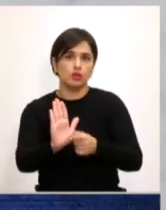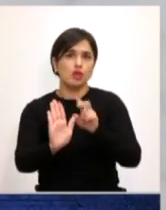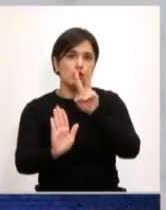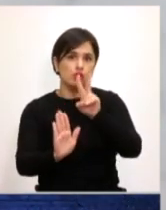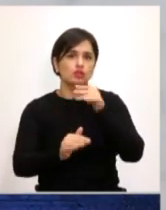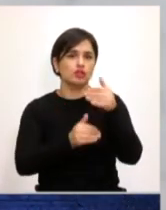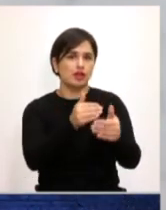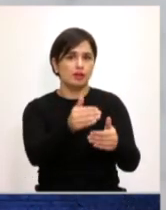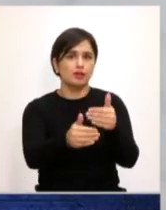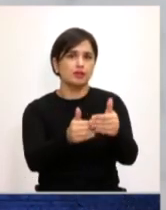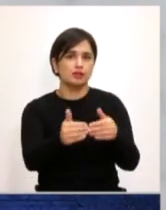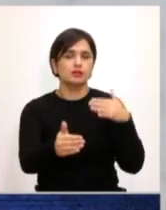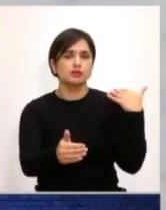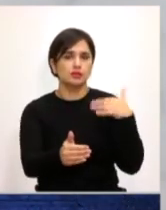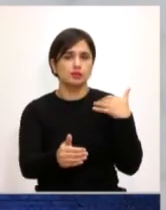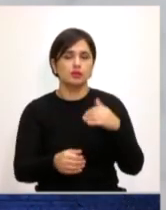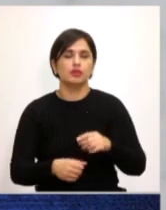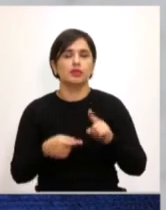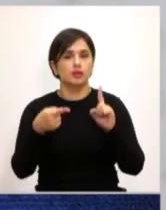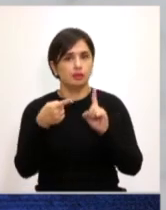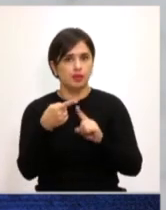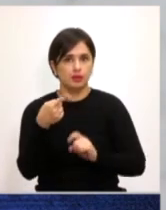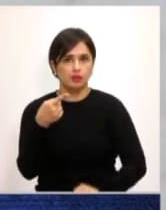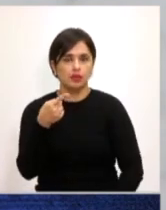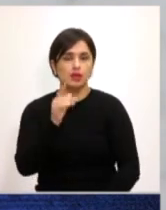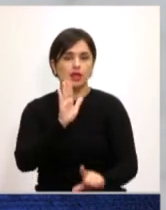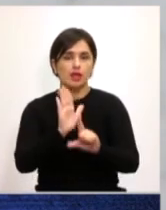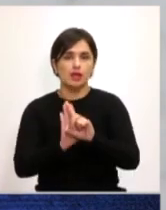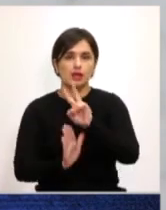avances. En primer lugar, la Ley